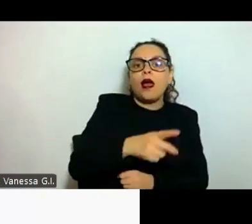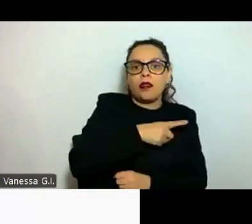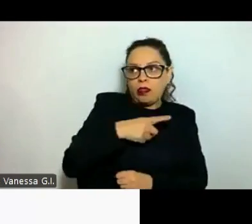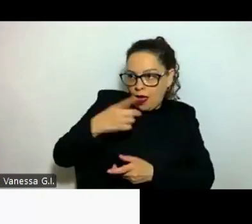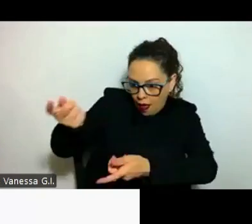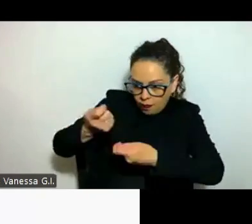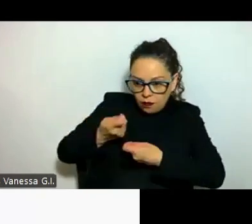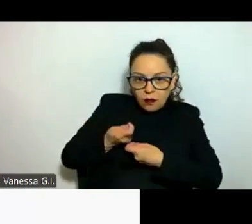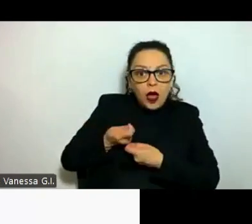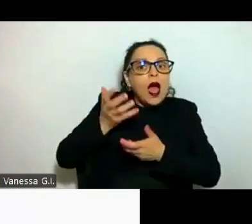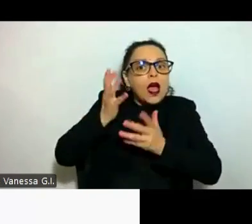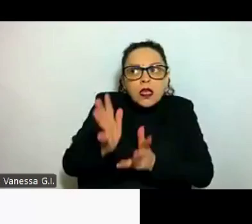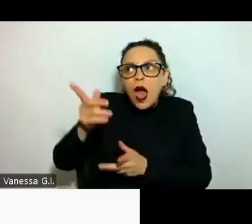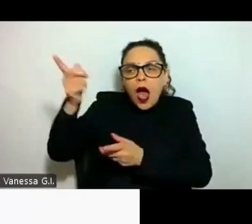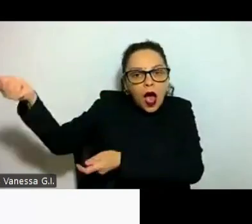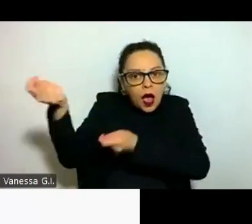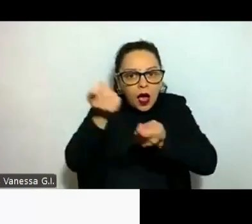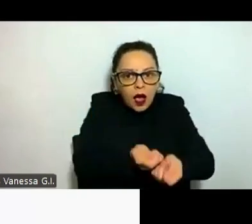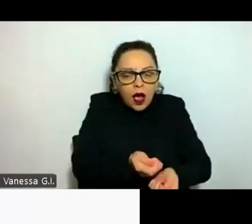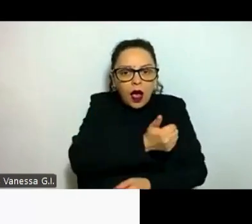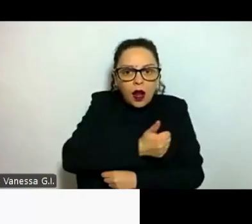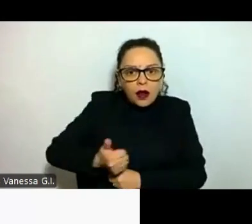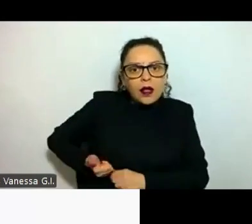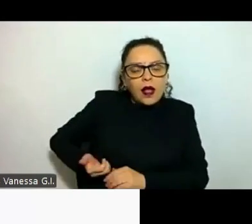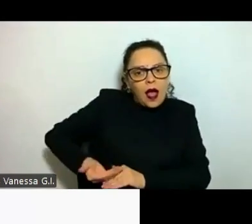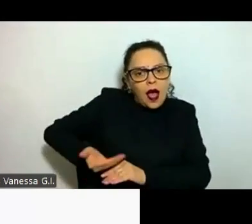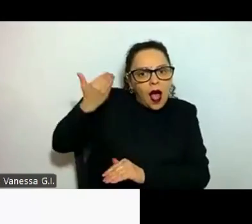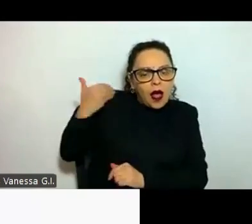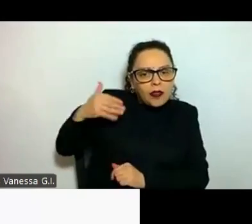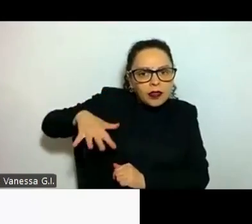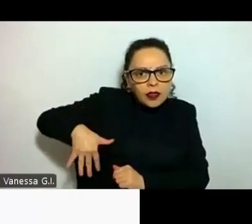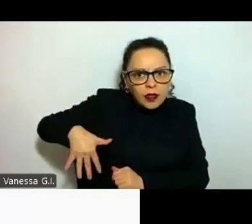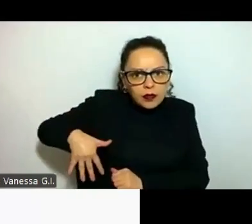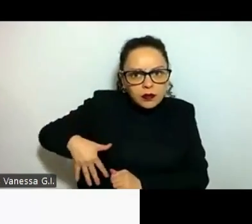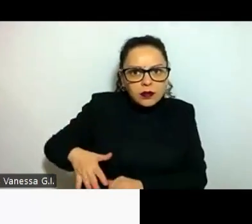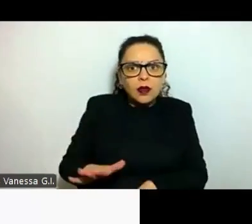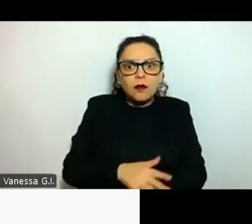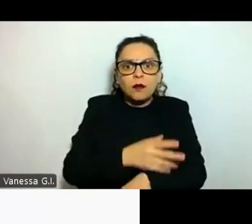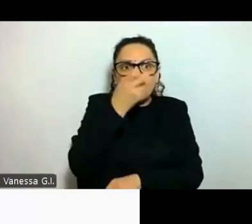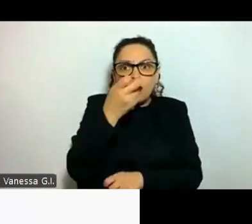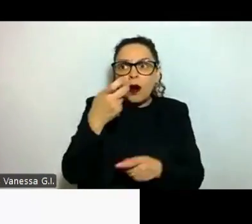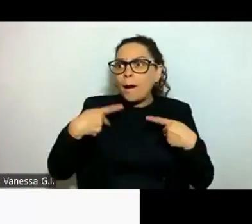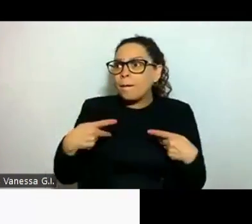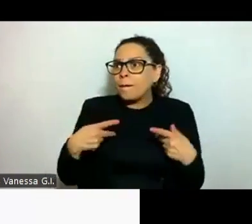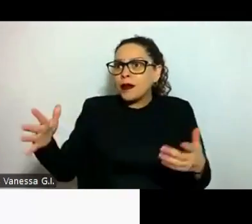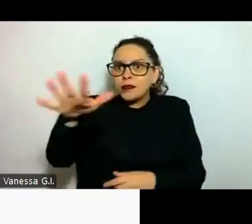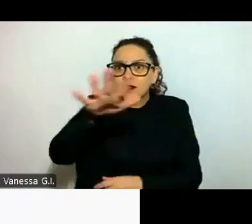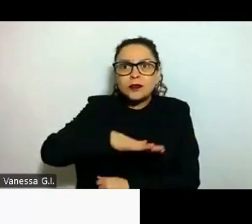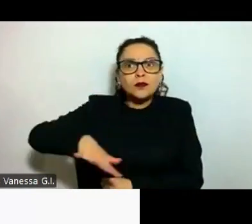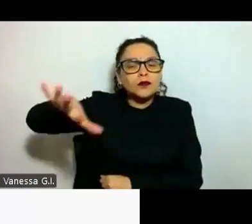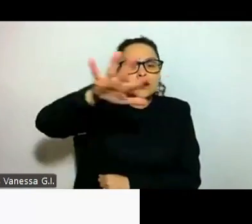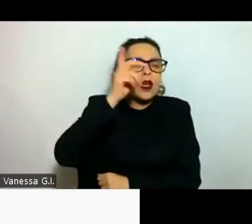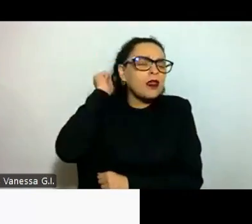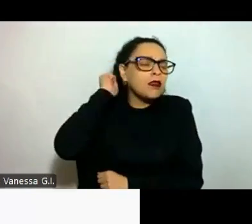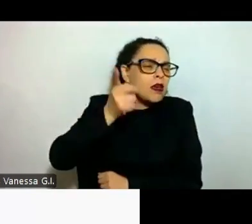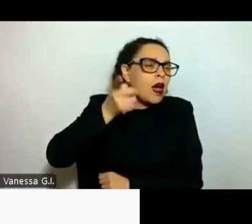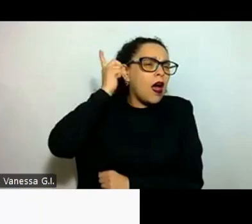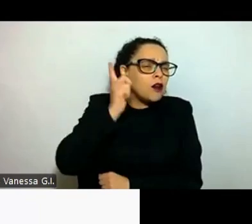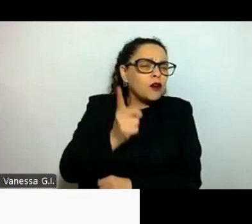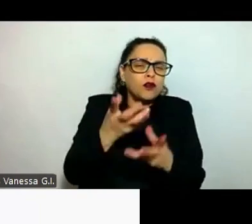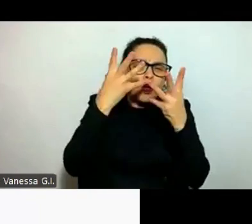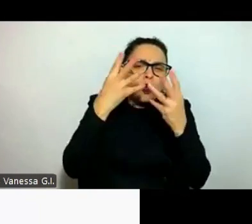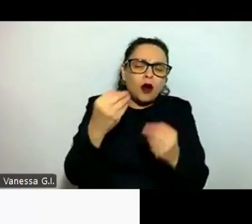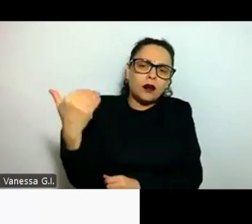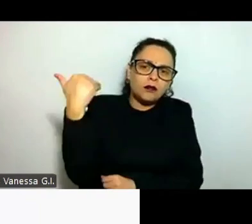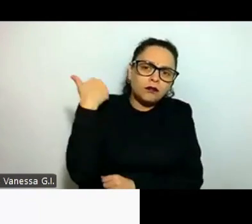Y es lo que, irónicamente, miles de ciudadanos nos piden todos los días respecto a las materias de